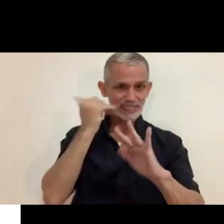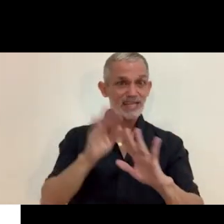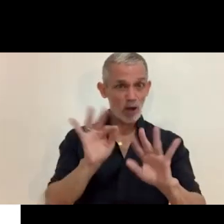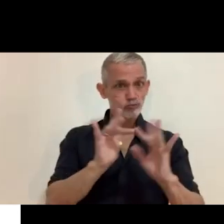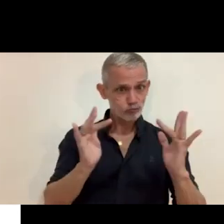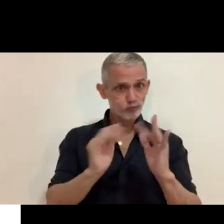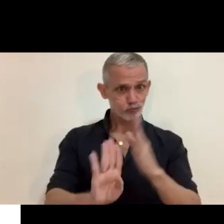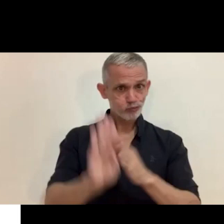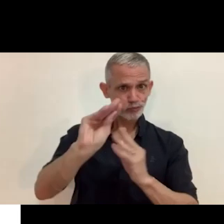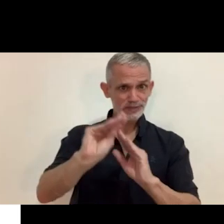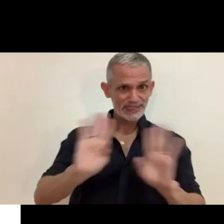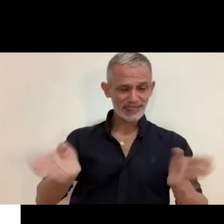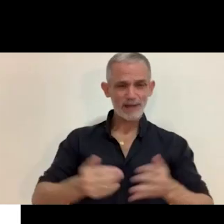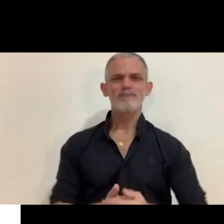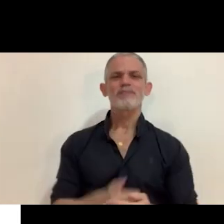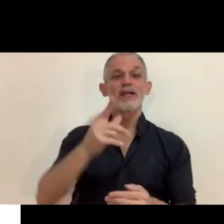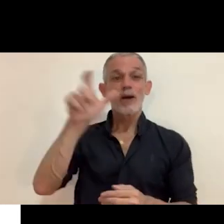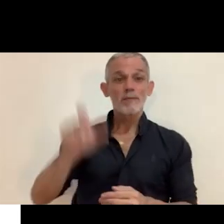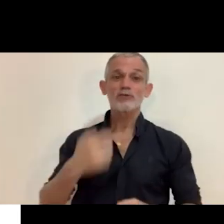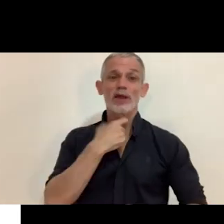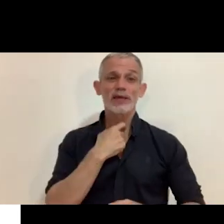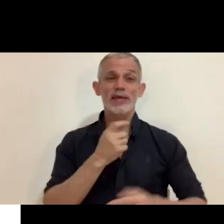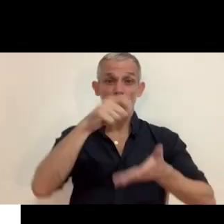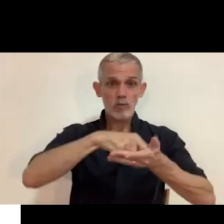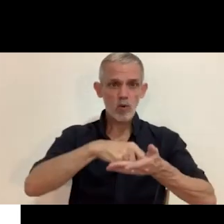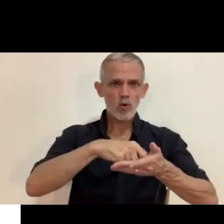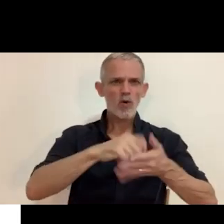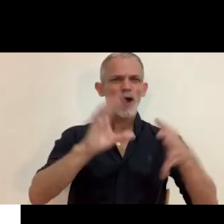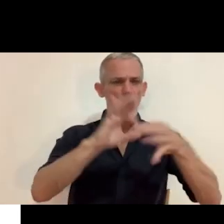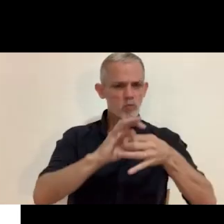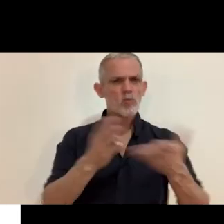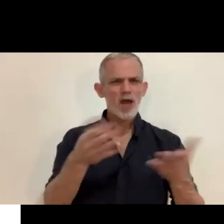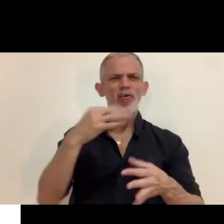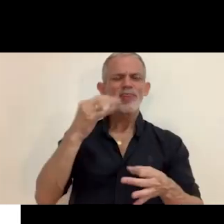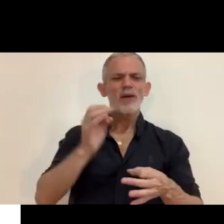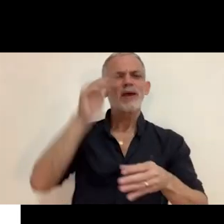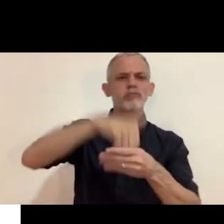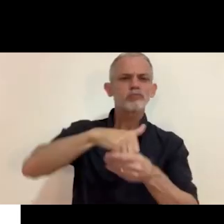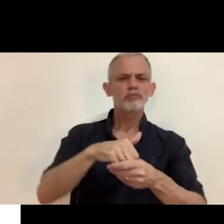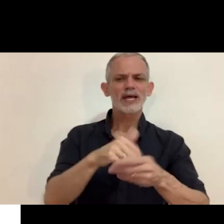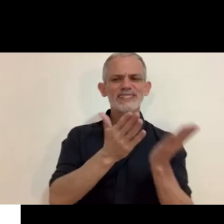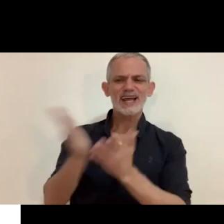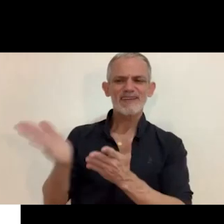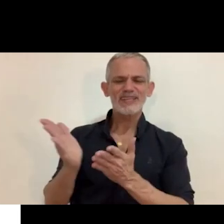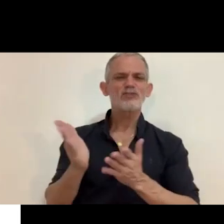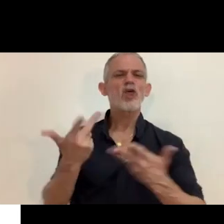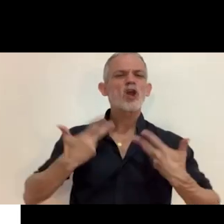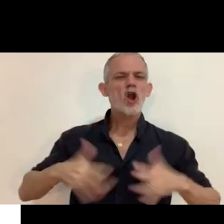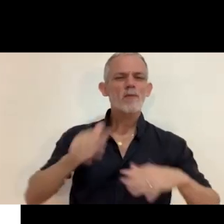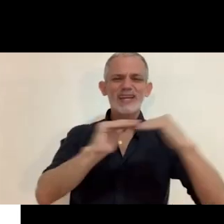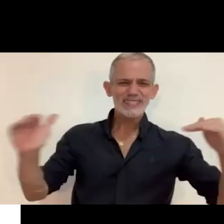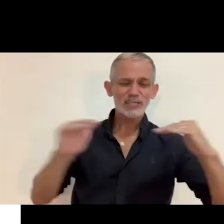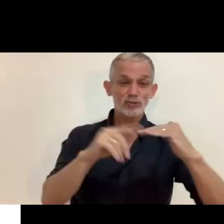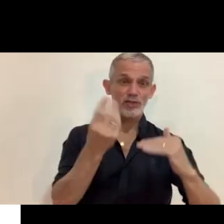aquel contribuyente que desea adherir tendrá que incorporarse al servicio normalización de la tenencia en